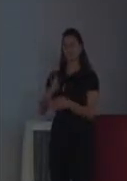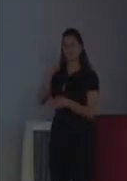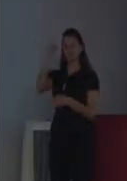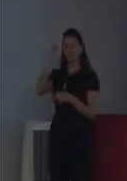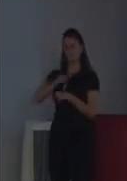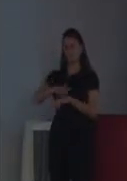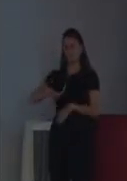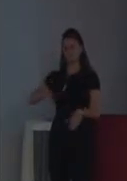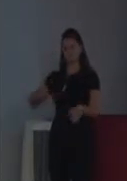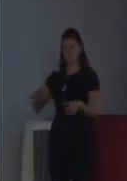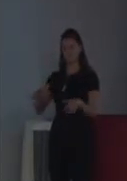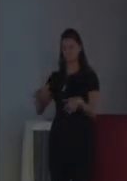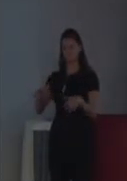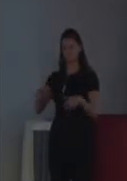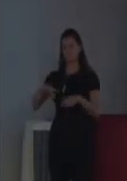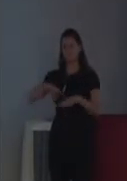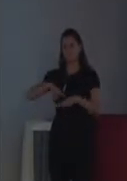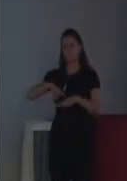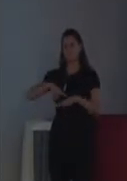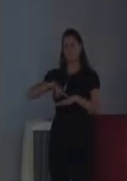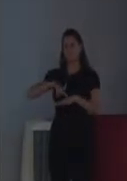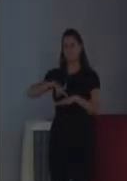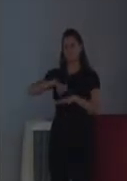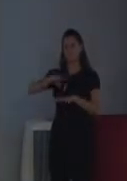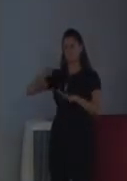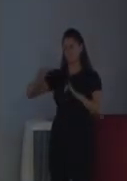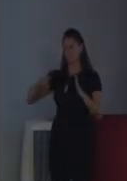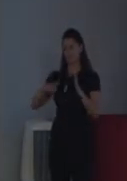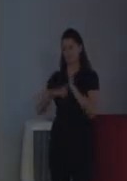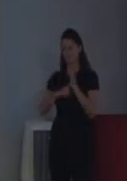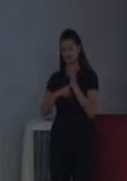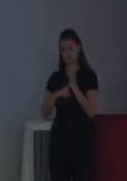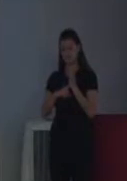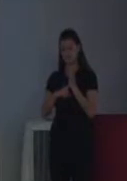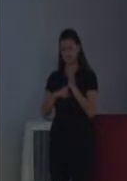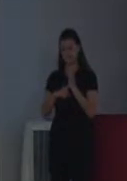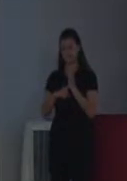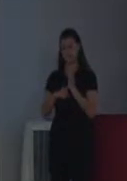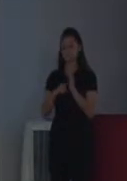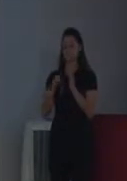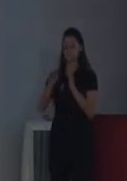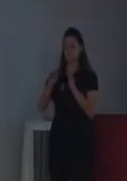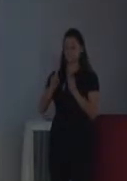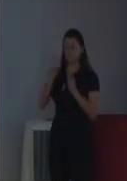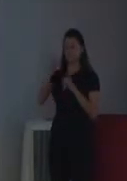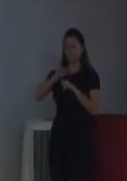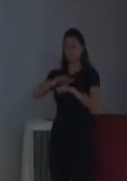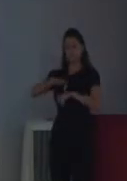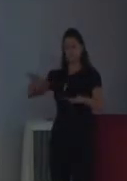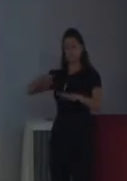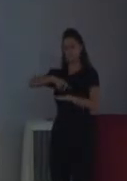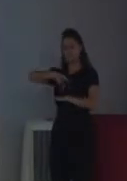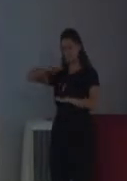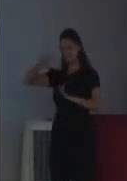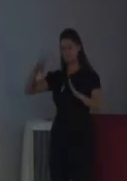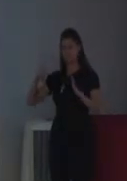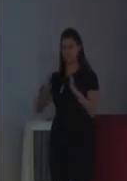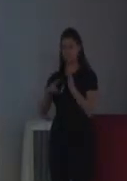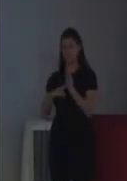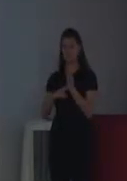integral, que era lo que hablaban anteriormente, ¿sí?, de construir esa política pública integral en materia